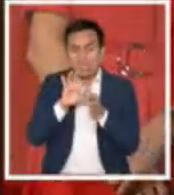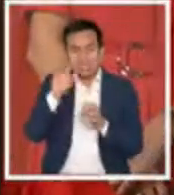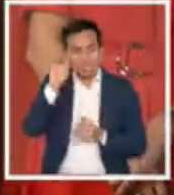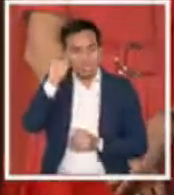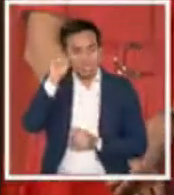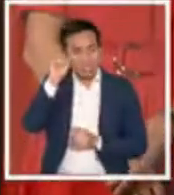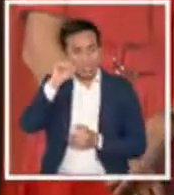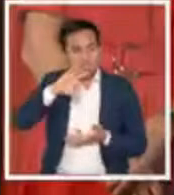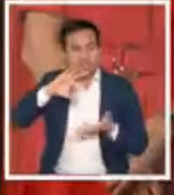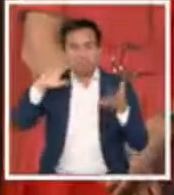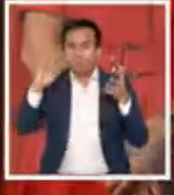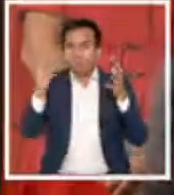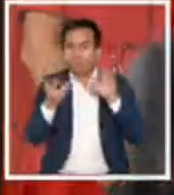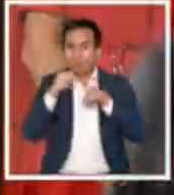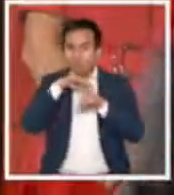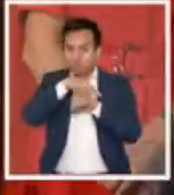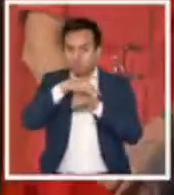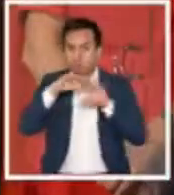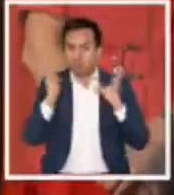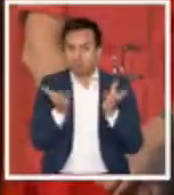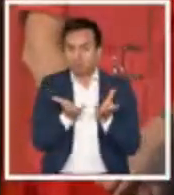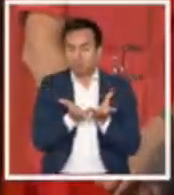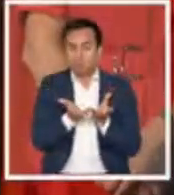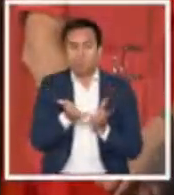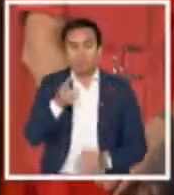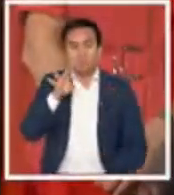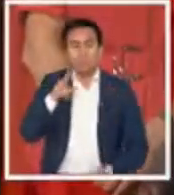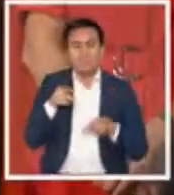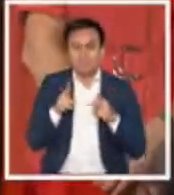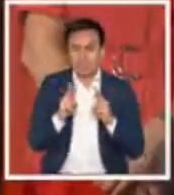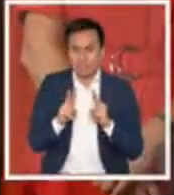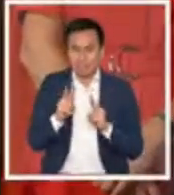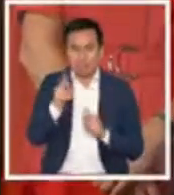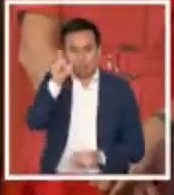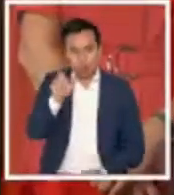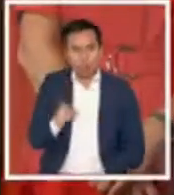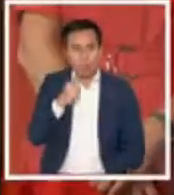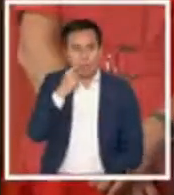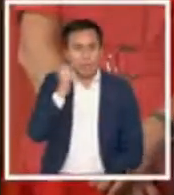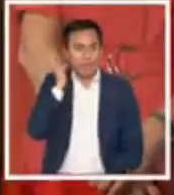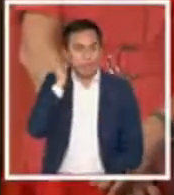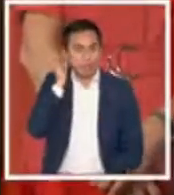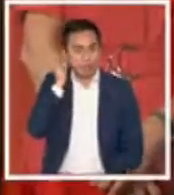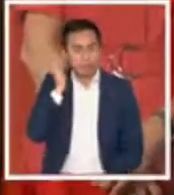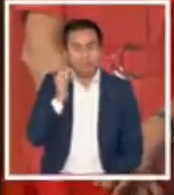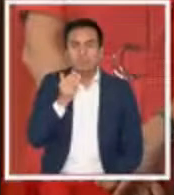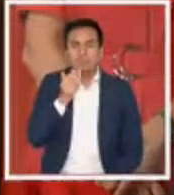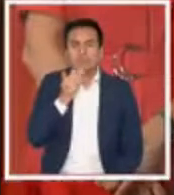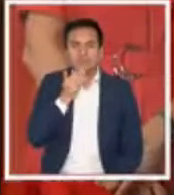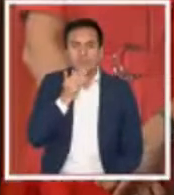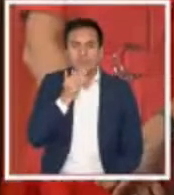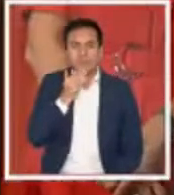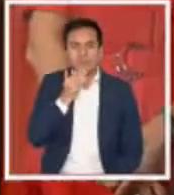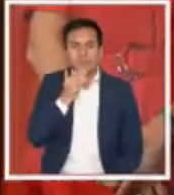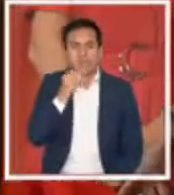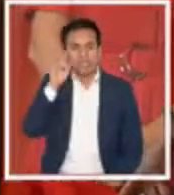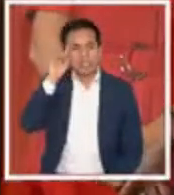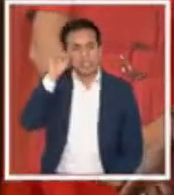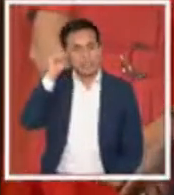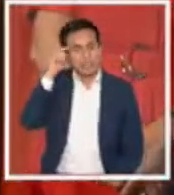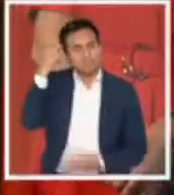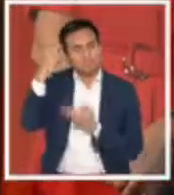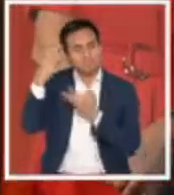ideas del mundo no solamente los derechos del hombre y la mujer, sino también estas ideas